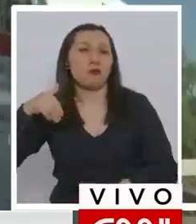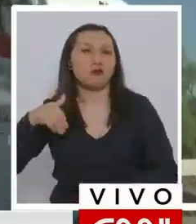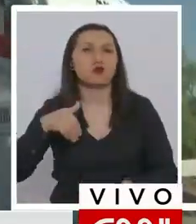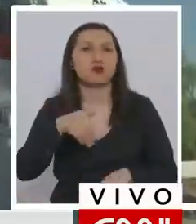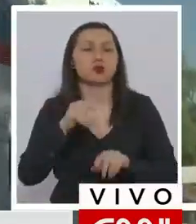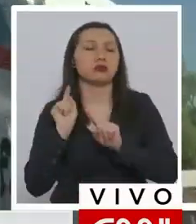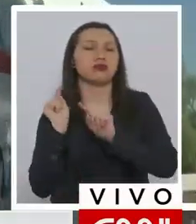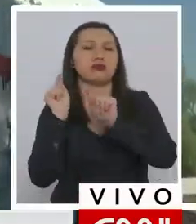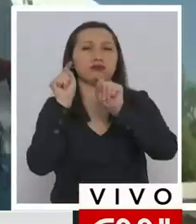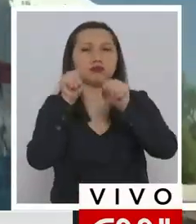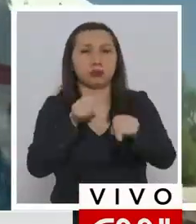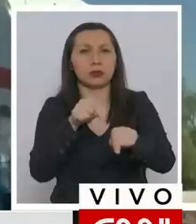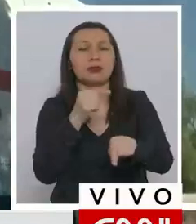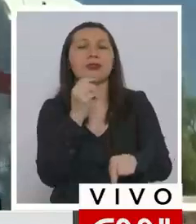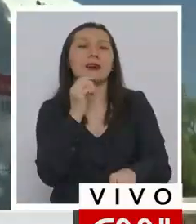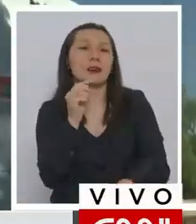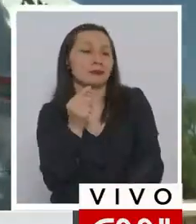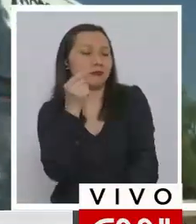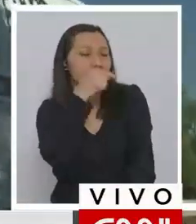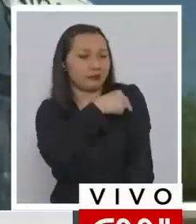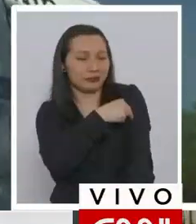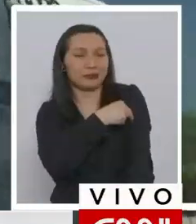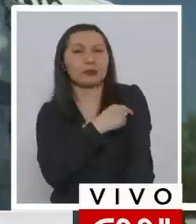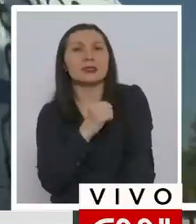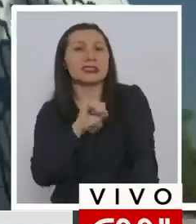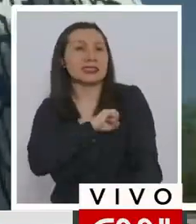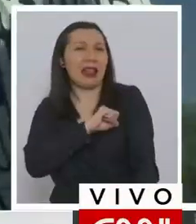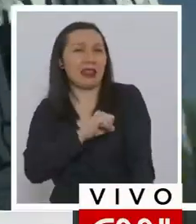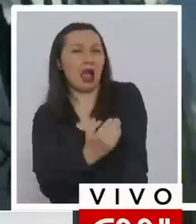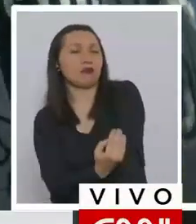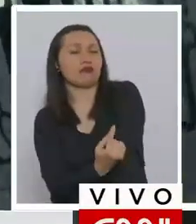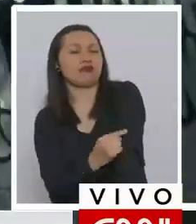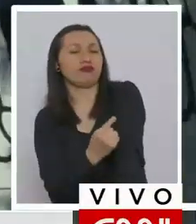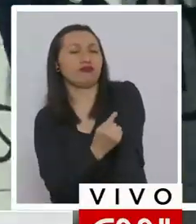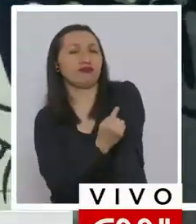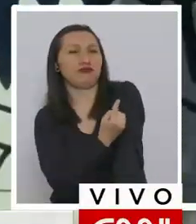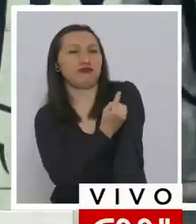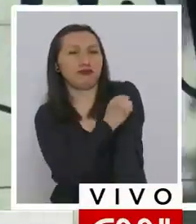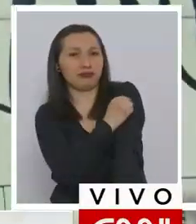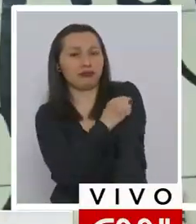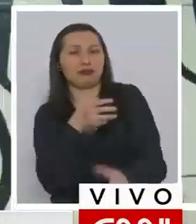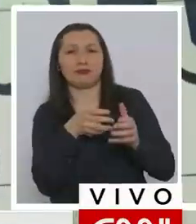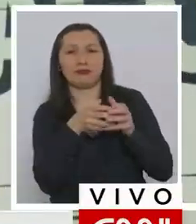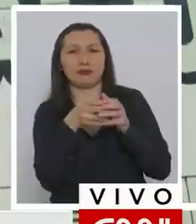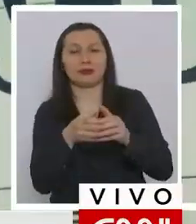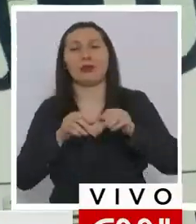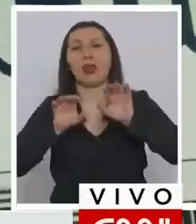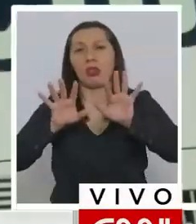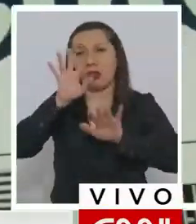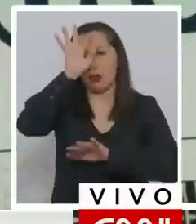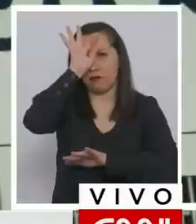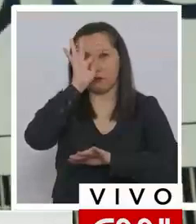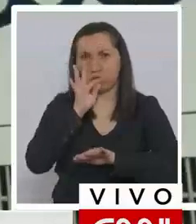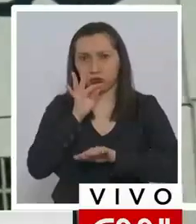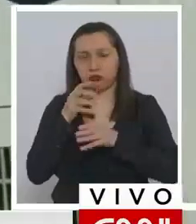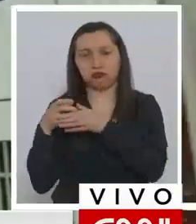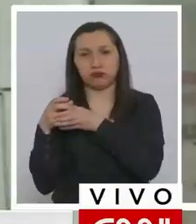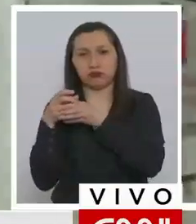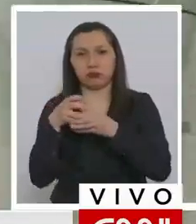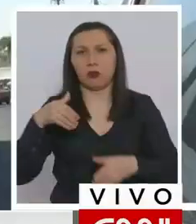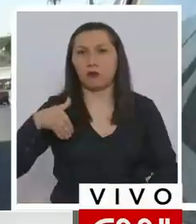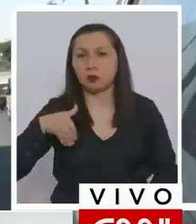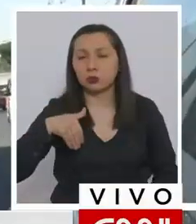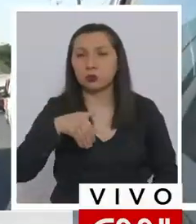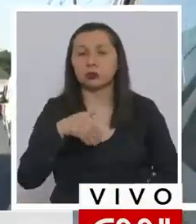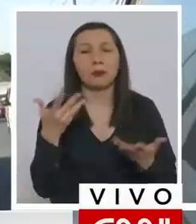de vacunas por si esta aprobación resultaba. Por lo tanto, prontamente vamos a dar a conocer el calendario para estos niños